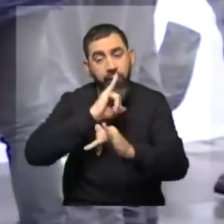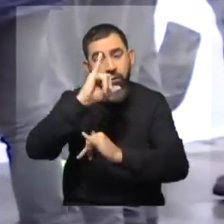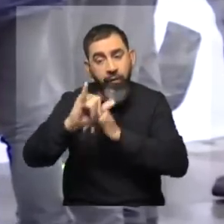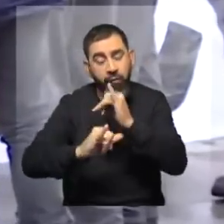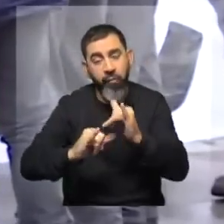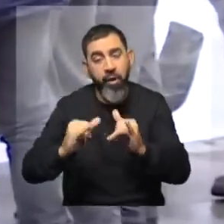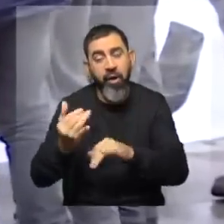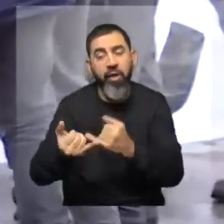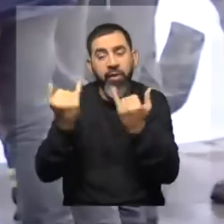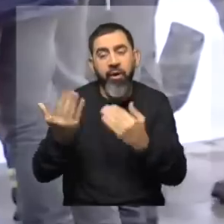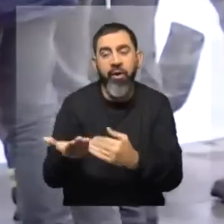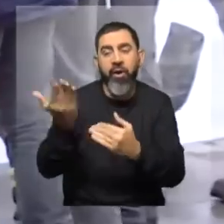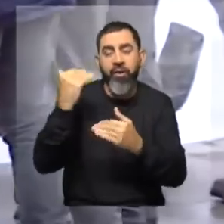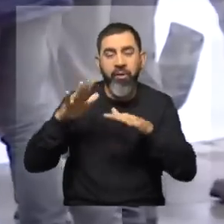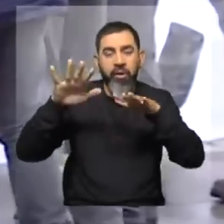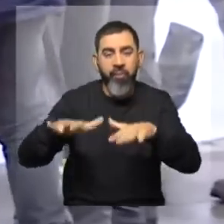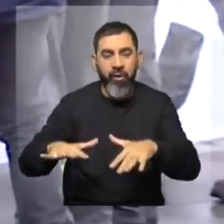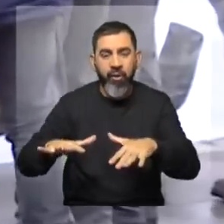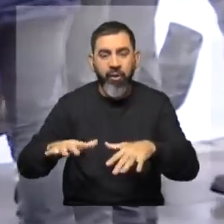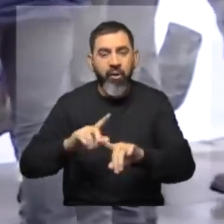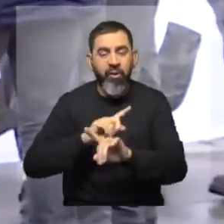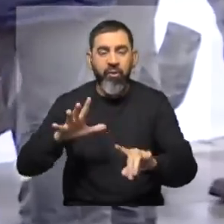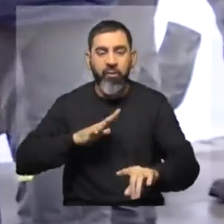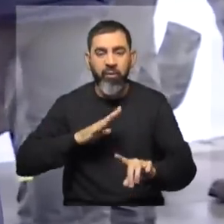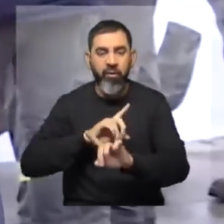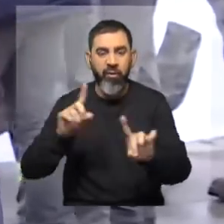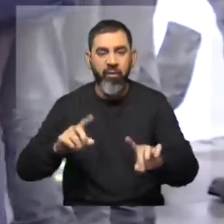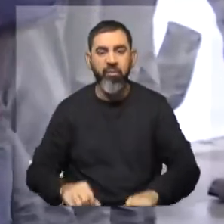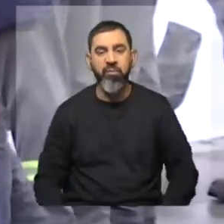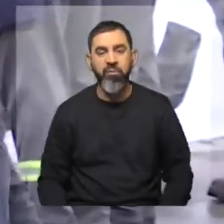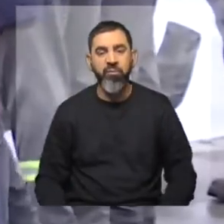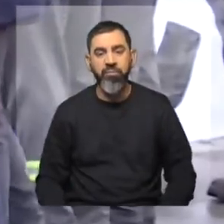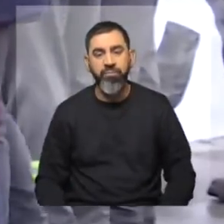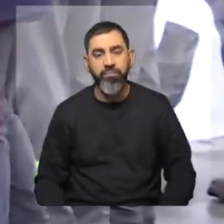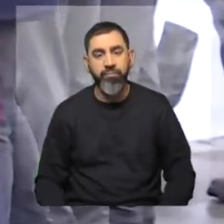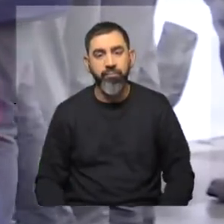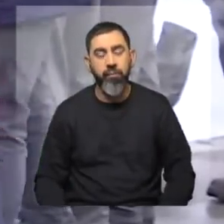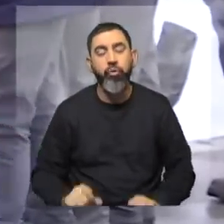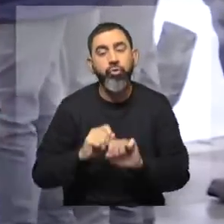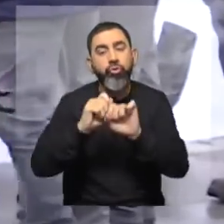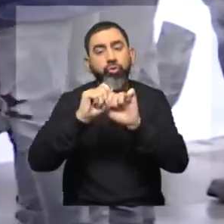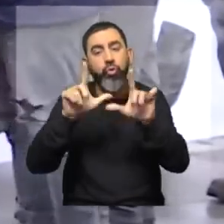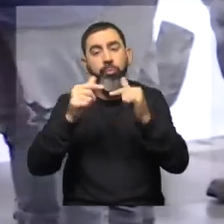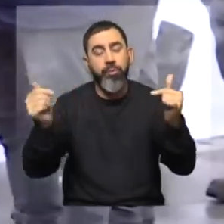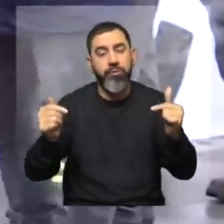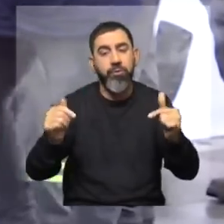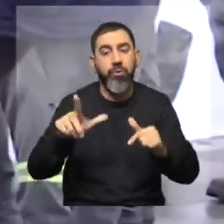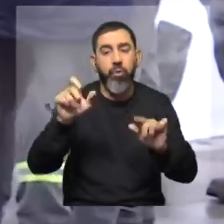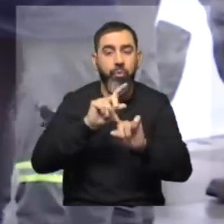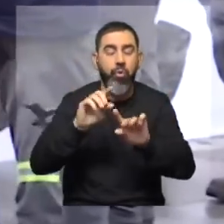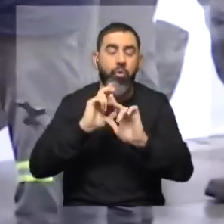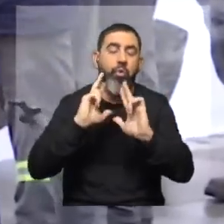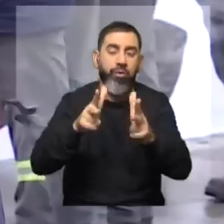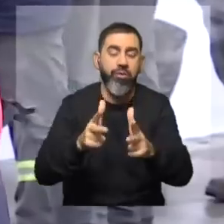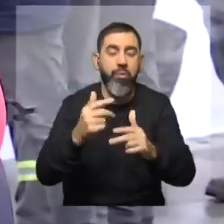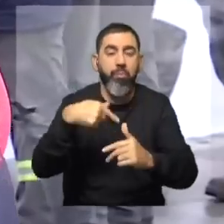a la administración desde días antes esa medida no es no está dentro del marco de las medidas sorpresivas medidas opresión no obvio que no nos vas